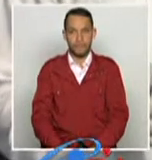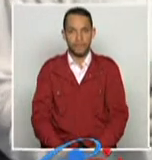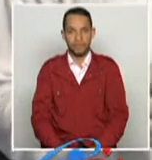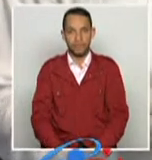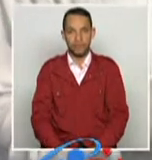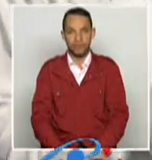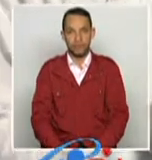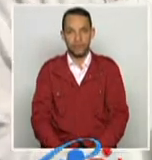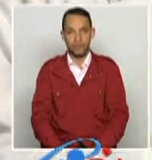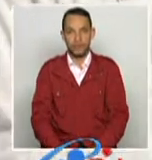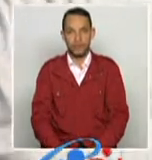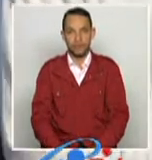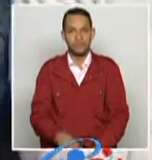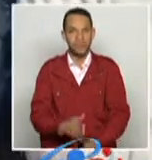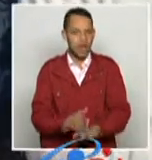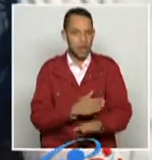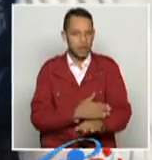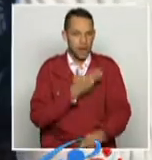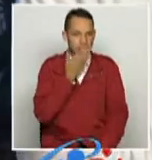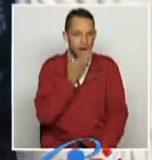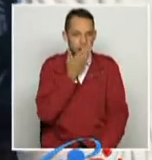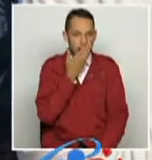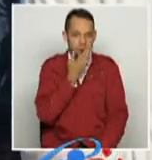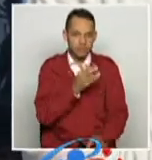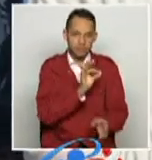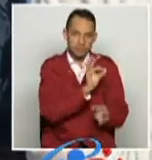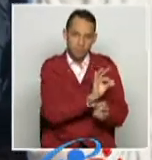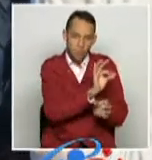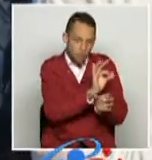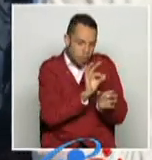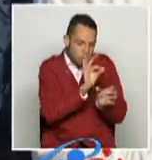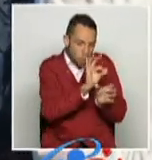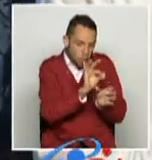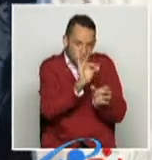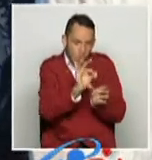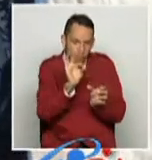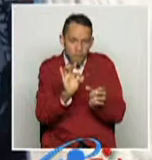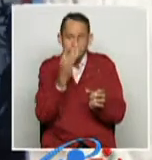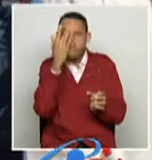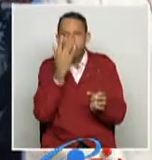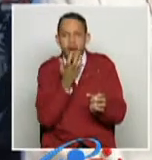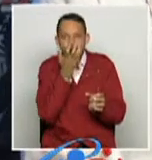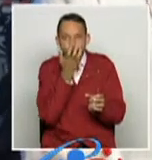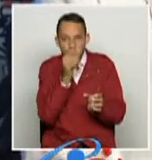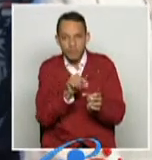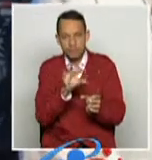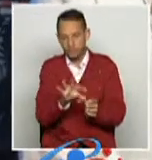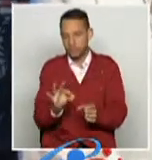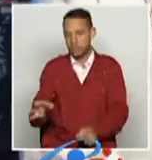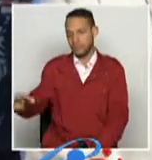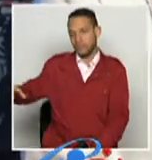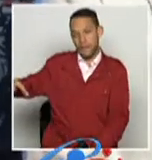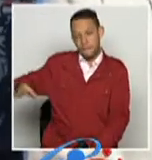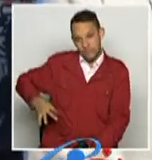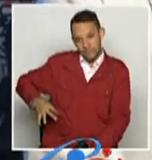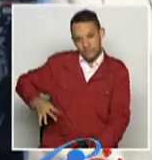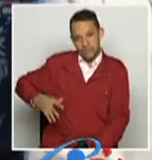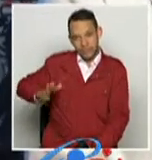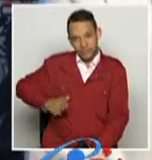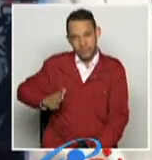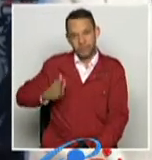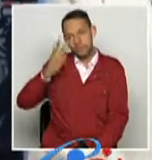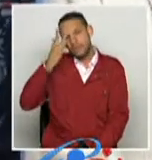¿Por qué calentar las agujas? Cuando esos puntos que llamamos nadis, 72.000 en total a lo largo del